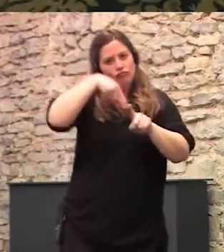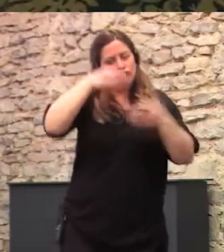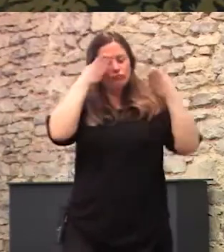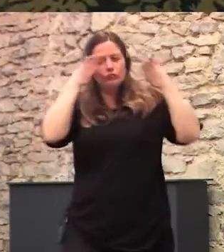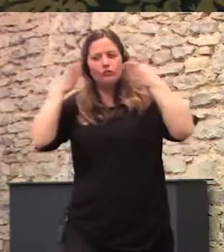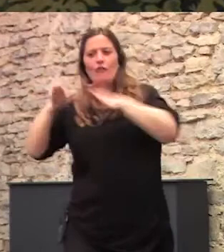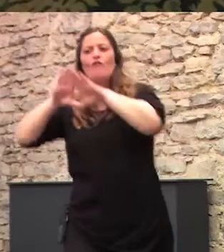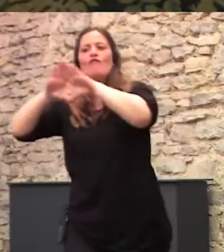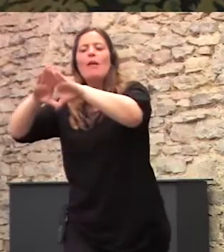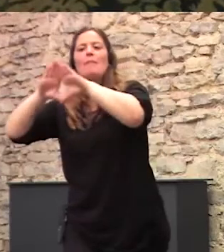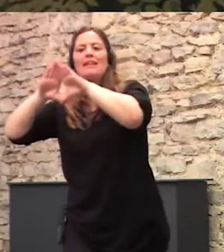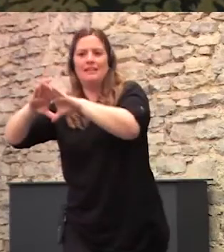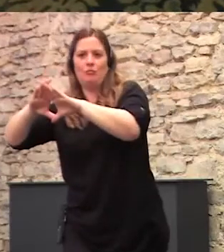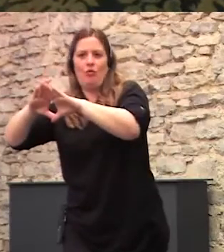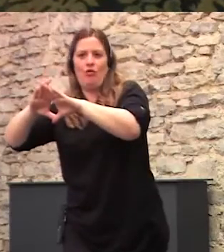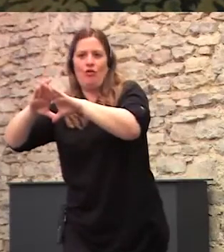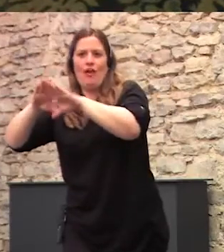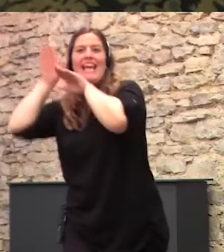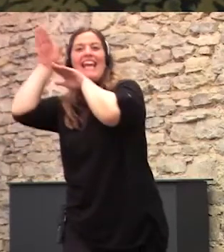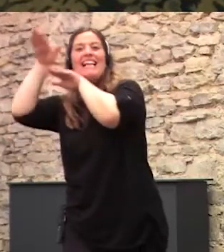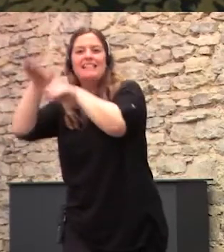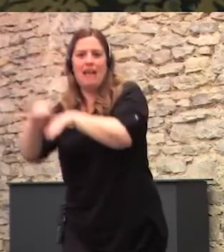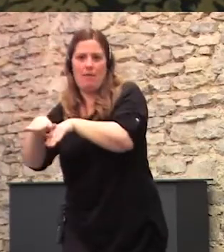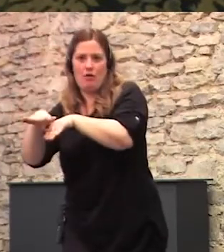feminismo islámico, ¿vale?